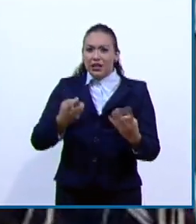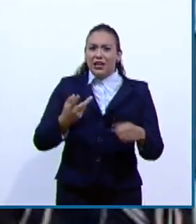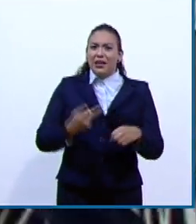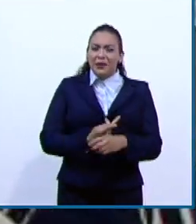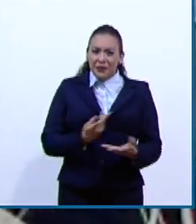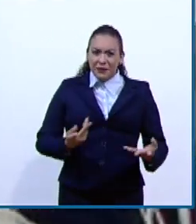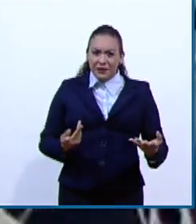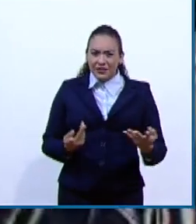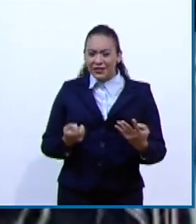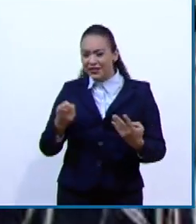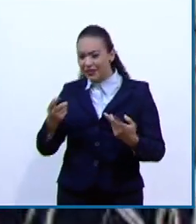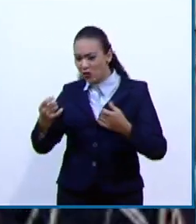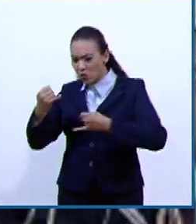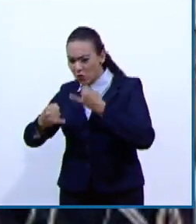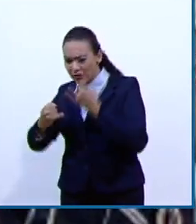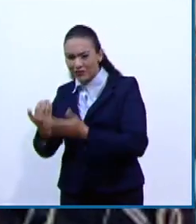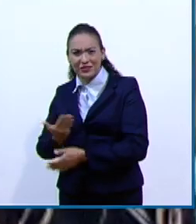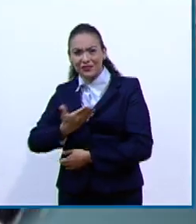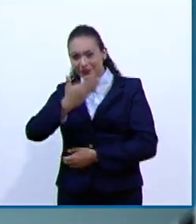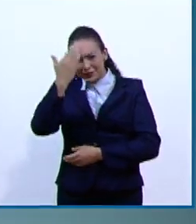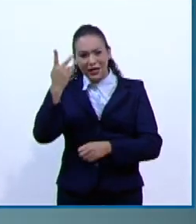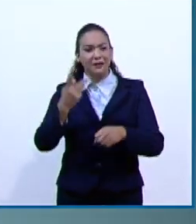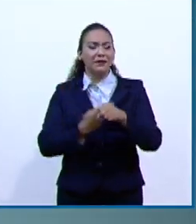gran incertidumbre es al justiciable.